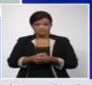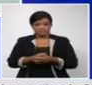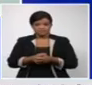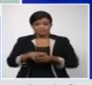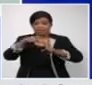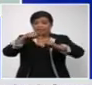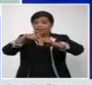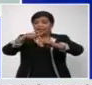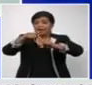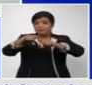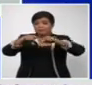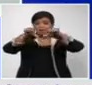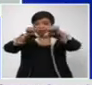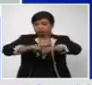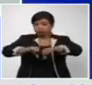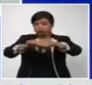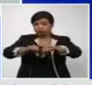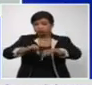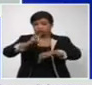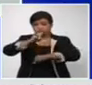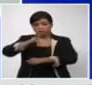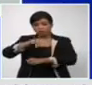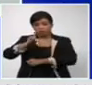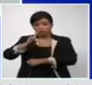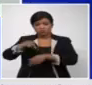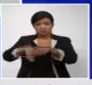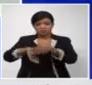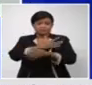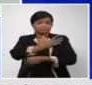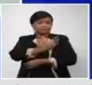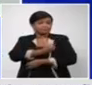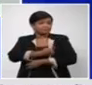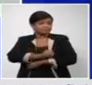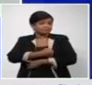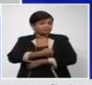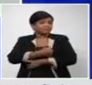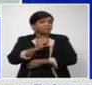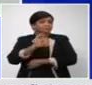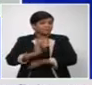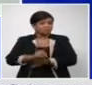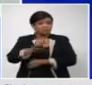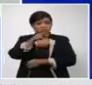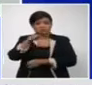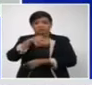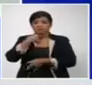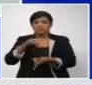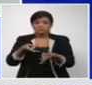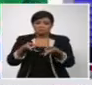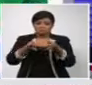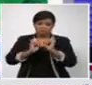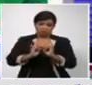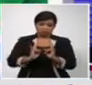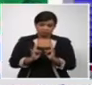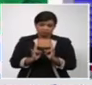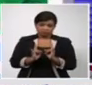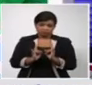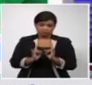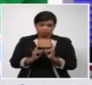de 3,1 días. Y lamentablemente son los casos que han fallecido. Yo